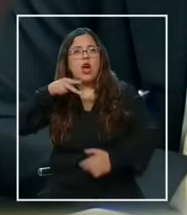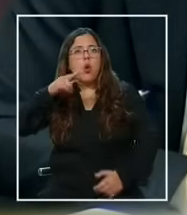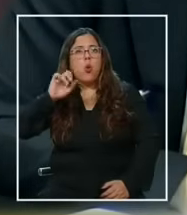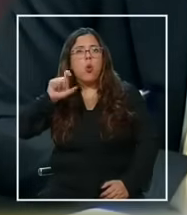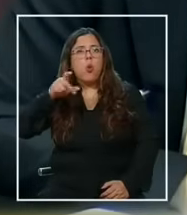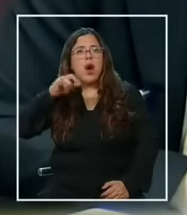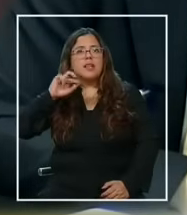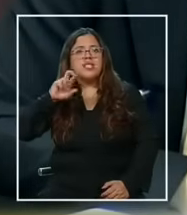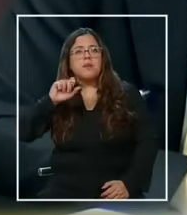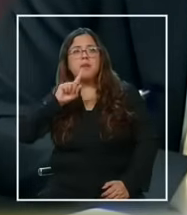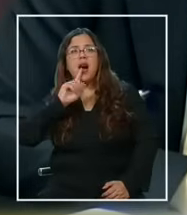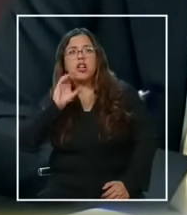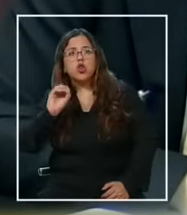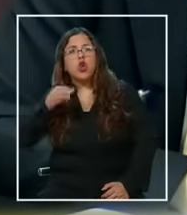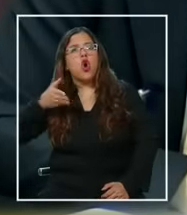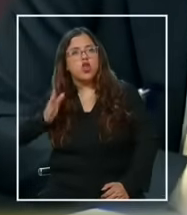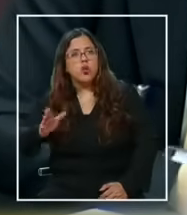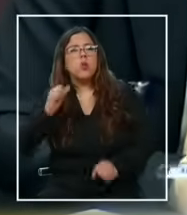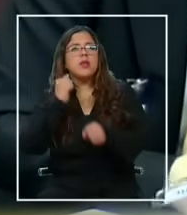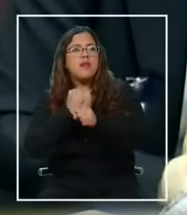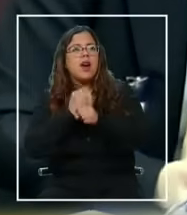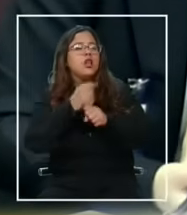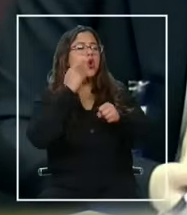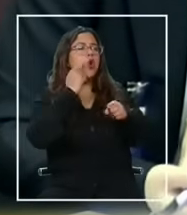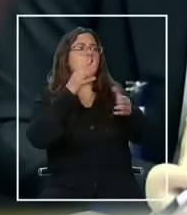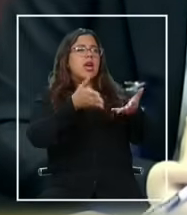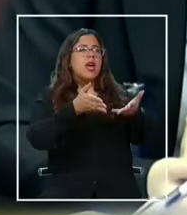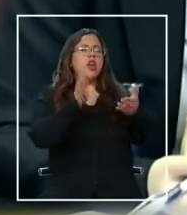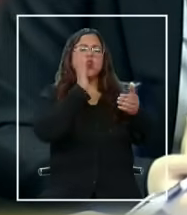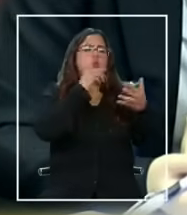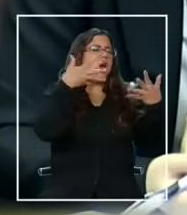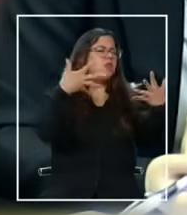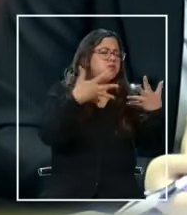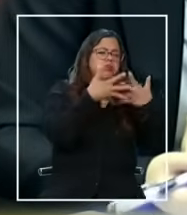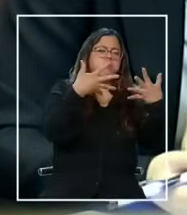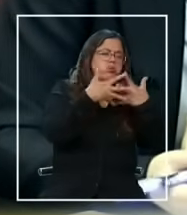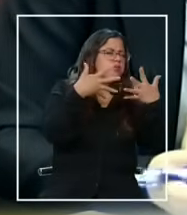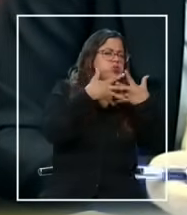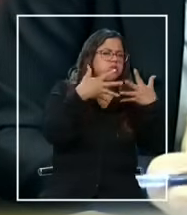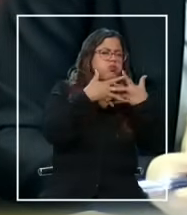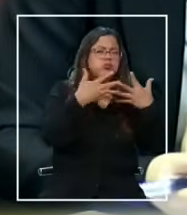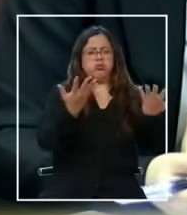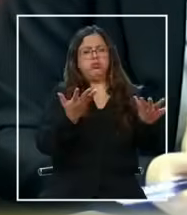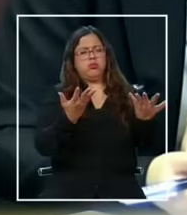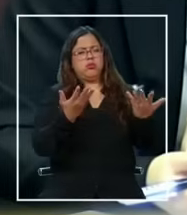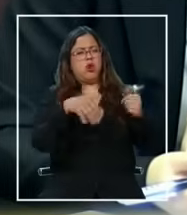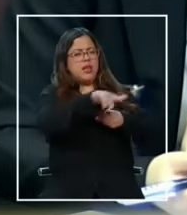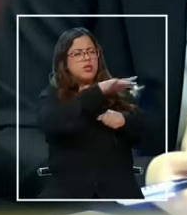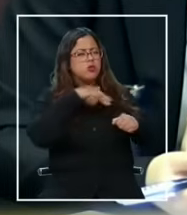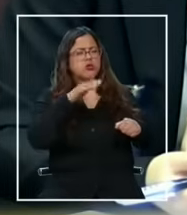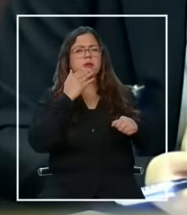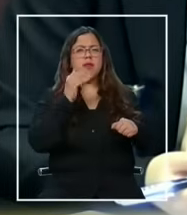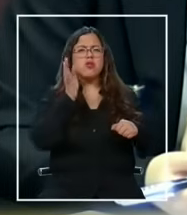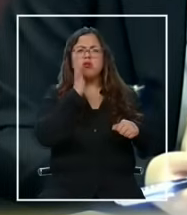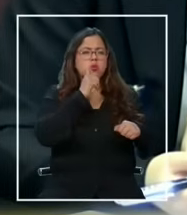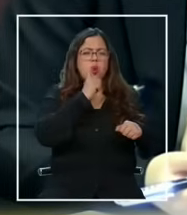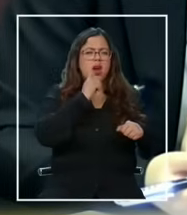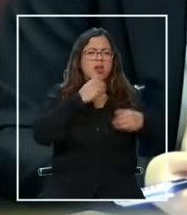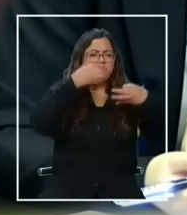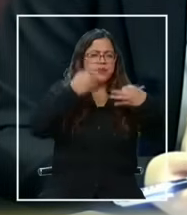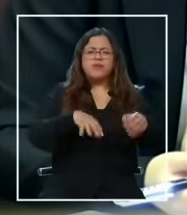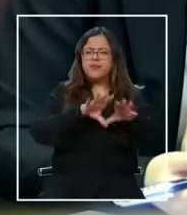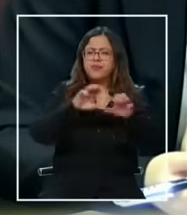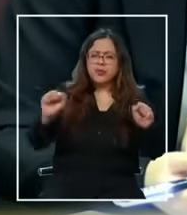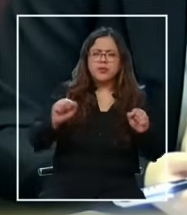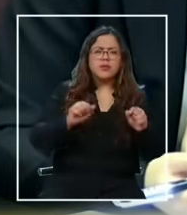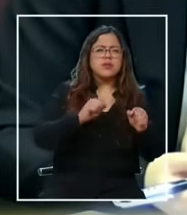adoptada por la comisión antid distorsiones no coincide con los hechos y contraviene el consenso alcanzado entre ambos jefes